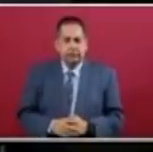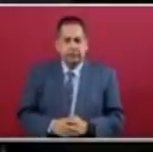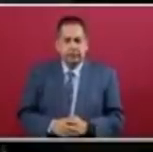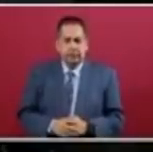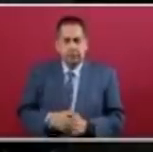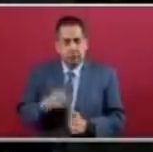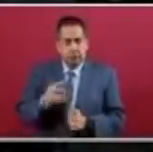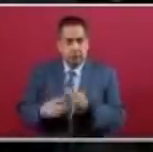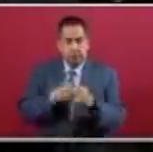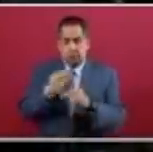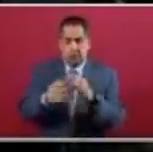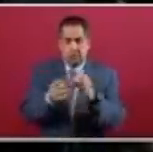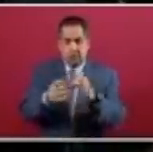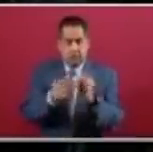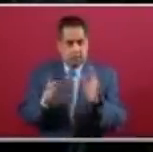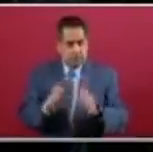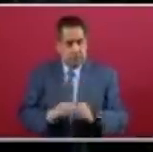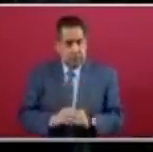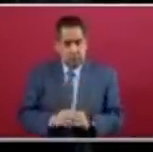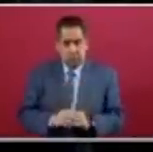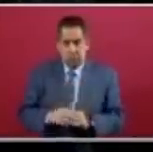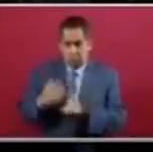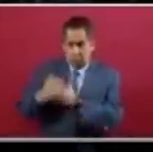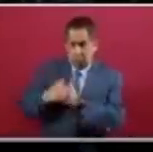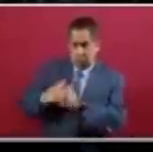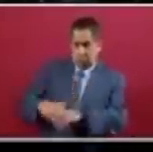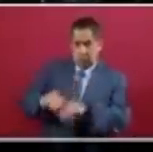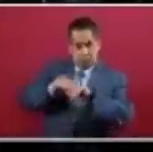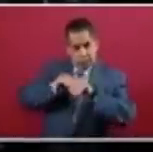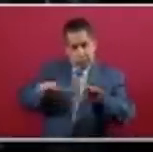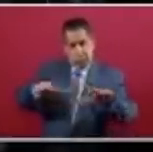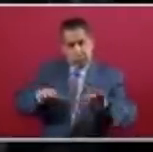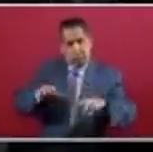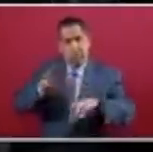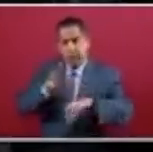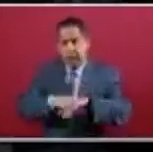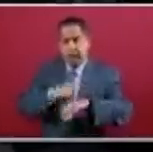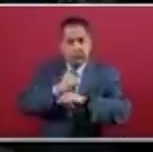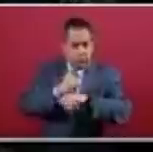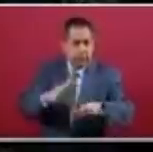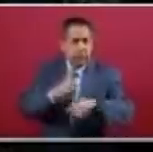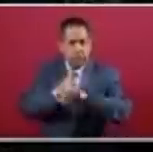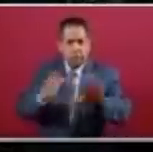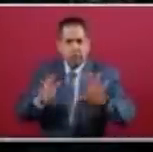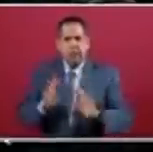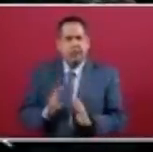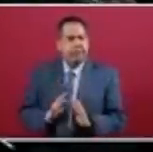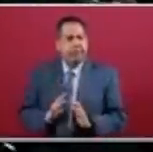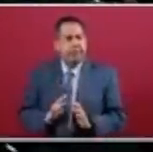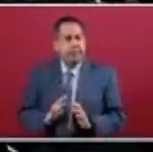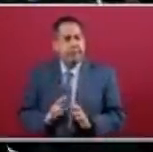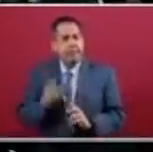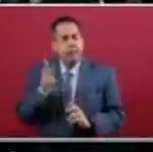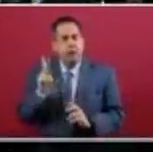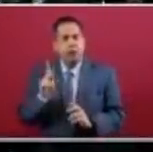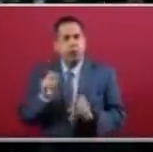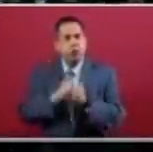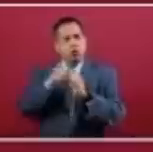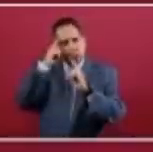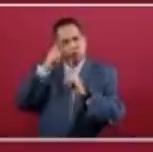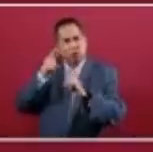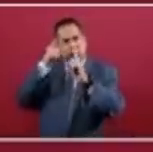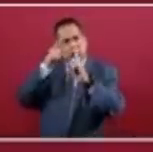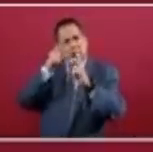Se va a dar a conocer más información, pero con